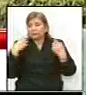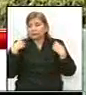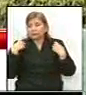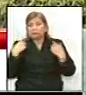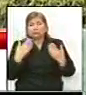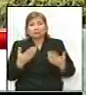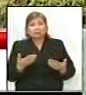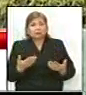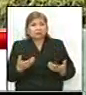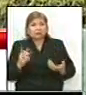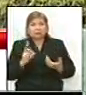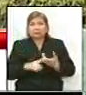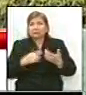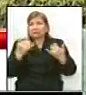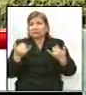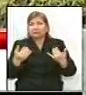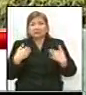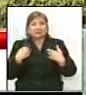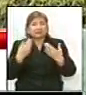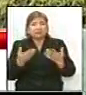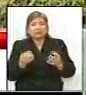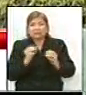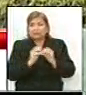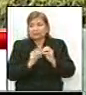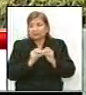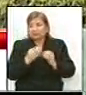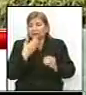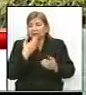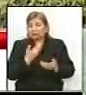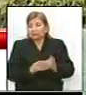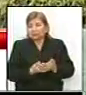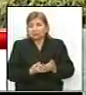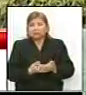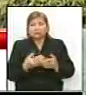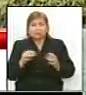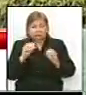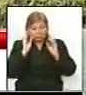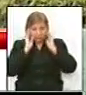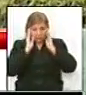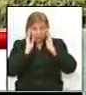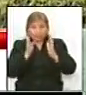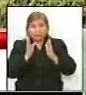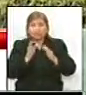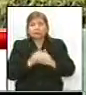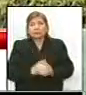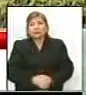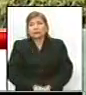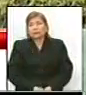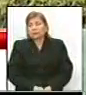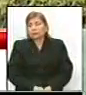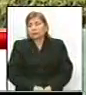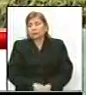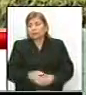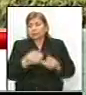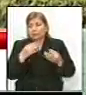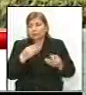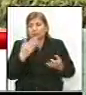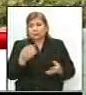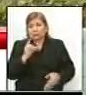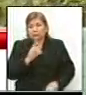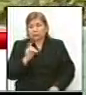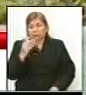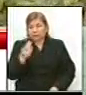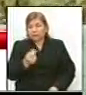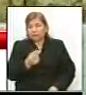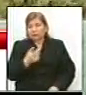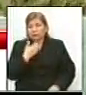PNCR. Pero hasta el momento no nos da ni una solución. Muchas gracias, que cierran su atención adecuado y urgente. Por favor,